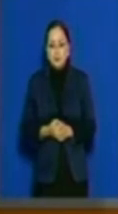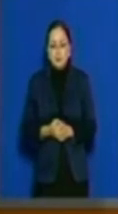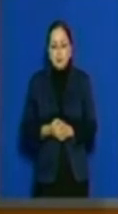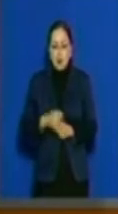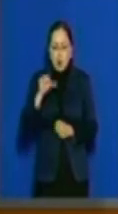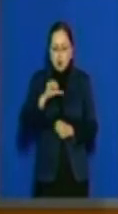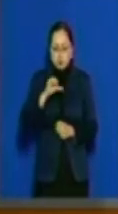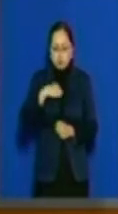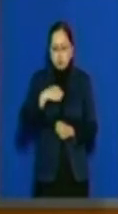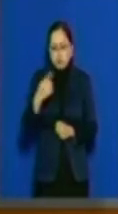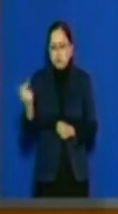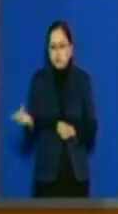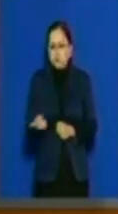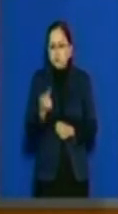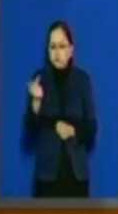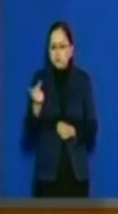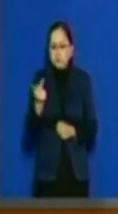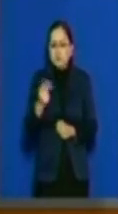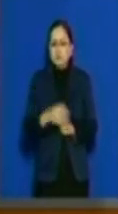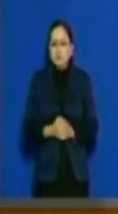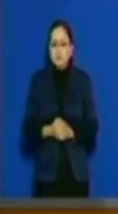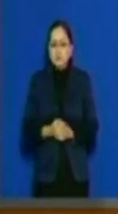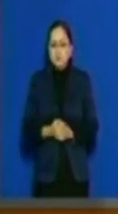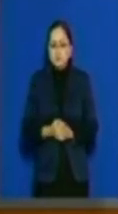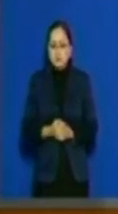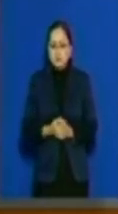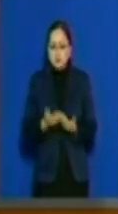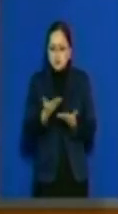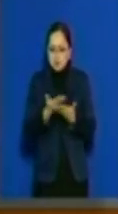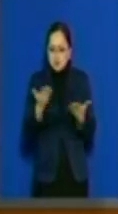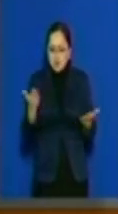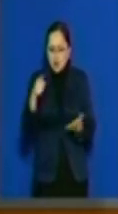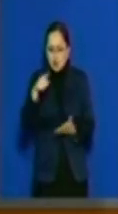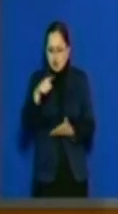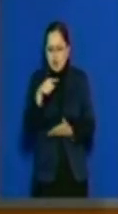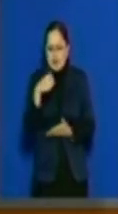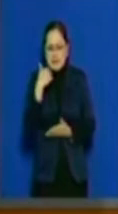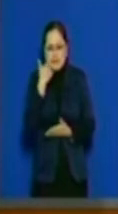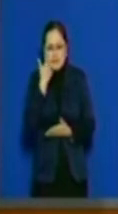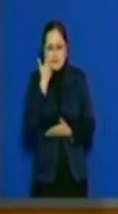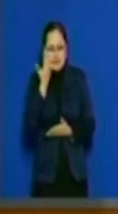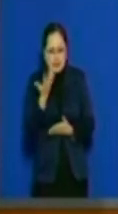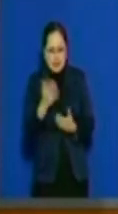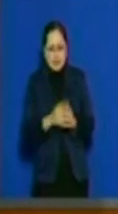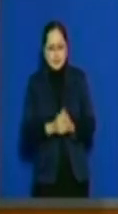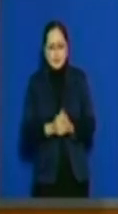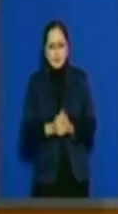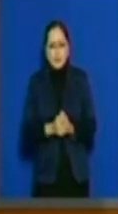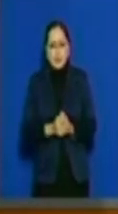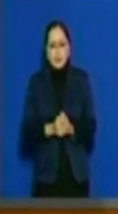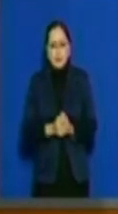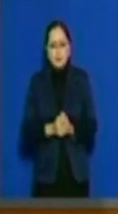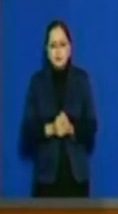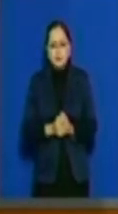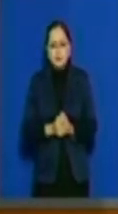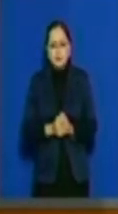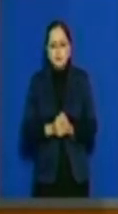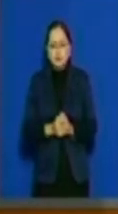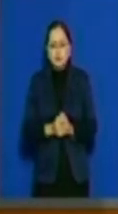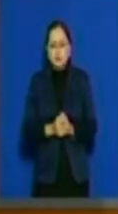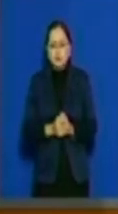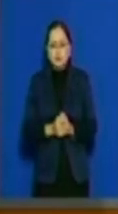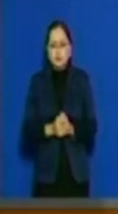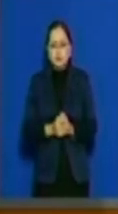pregunta. ¿Alguien de ustedes estaría dispuesto a llevar mañana al